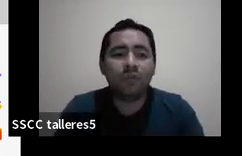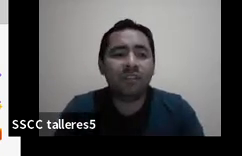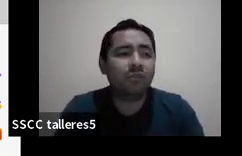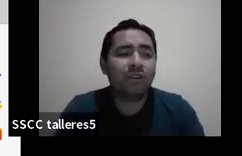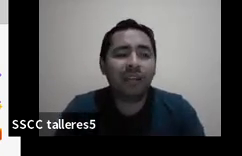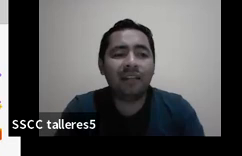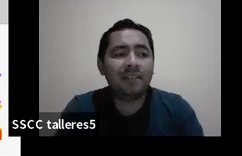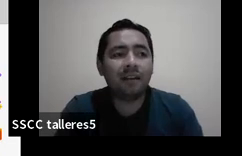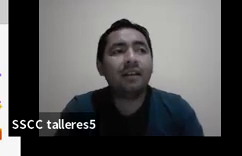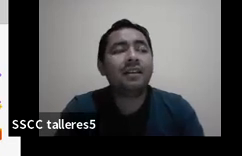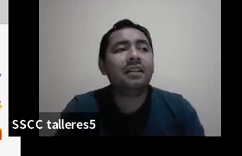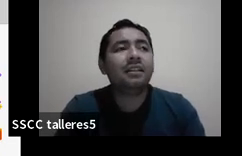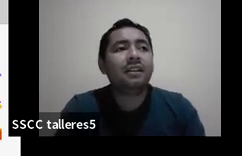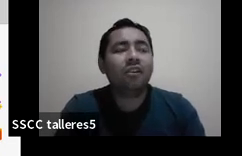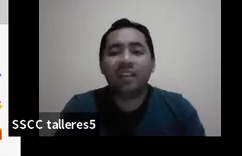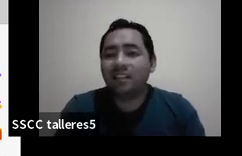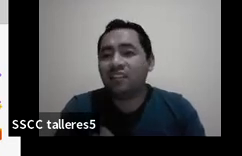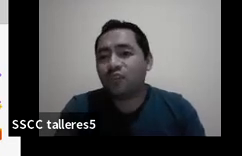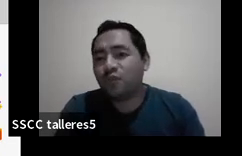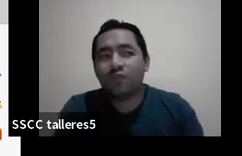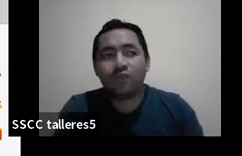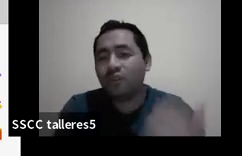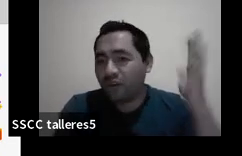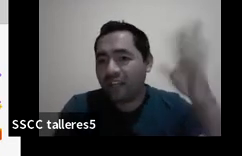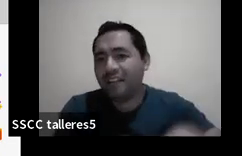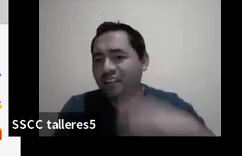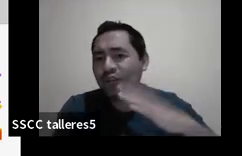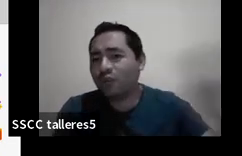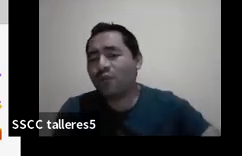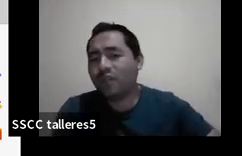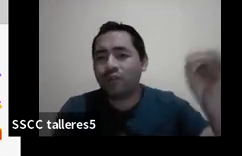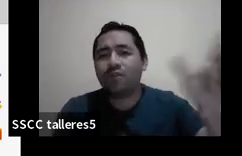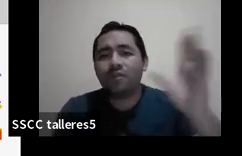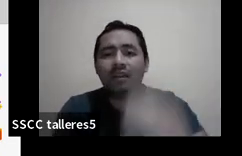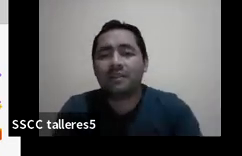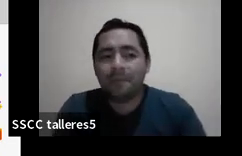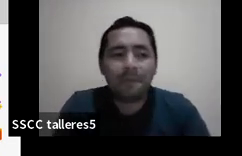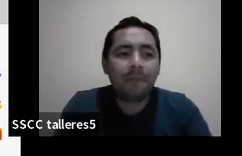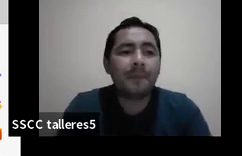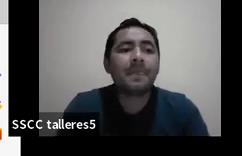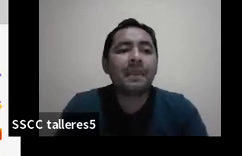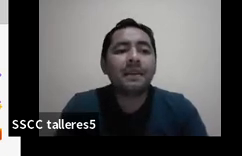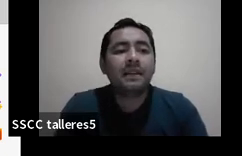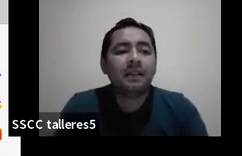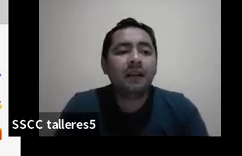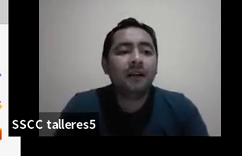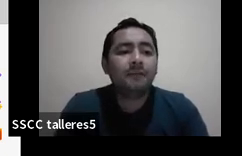el Facebook, en TikTok, en Instagram. Cuando alguien dice sordo mudo, todos lo corrigen y dicen, no es sordo mudo, es sordo. Y ya está.